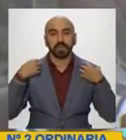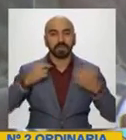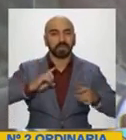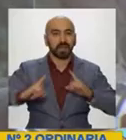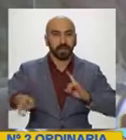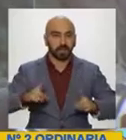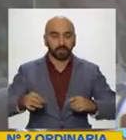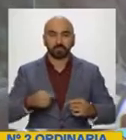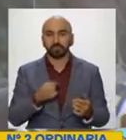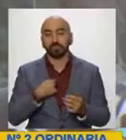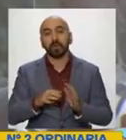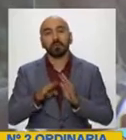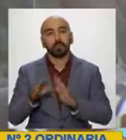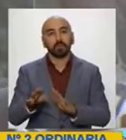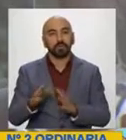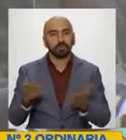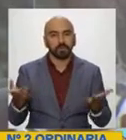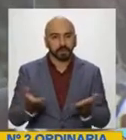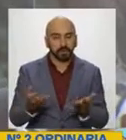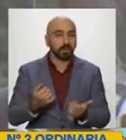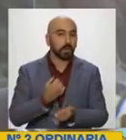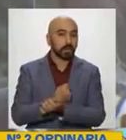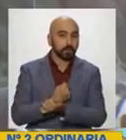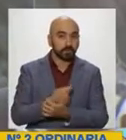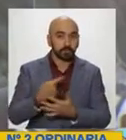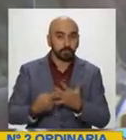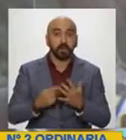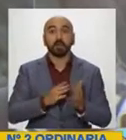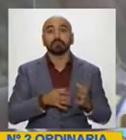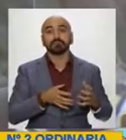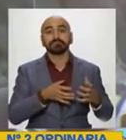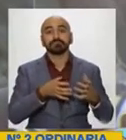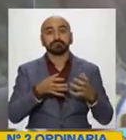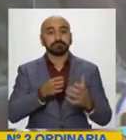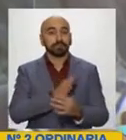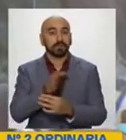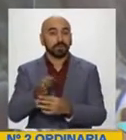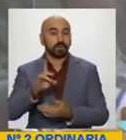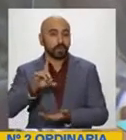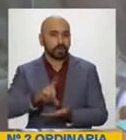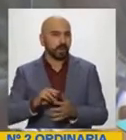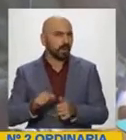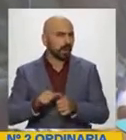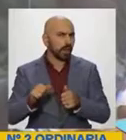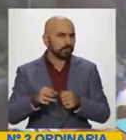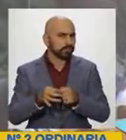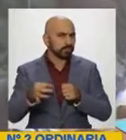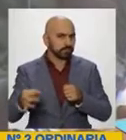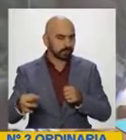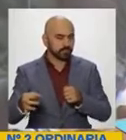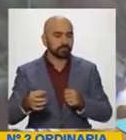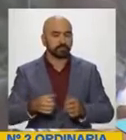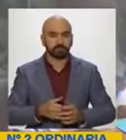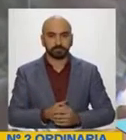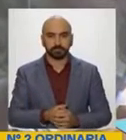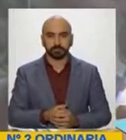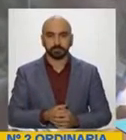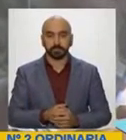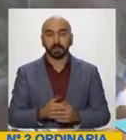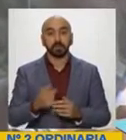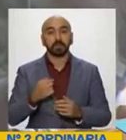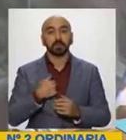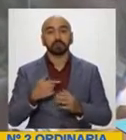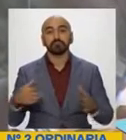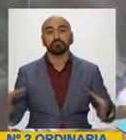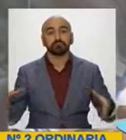Fuerzas Armadas y de Carabineros para poder llegar hasta ese lugar que está bastante alejado de la capital de la región. Me reuní